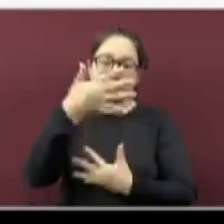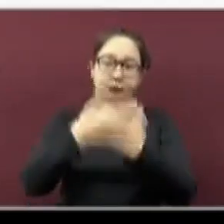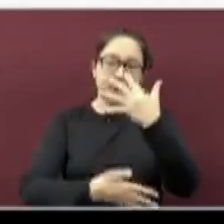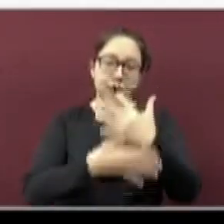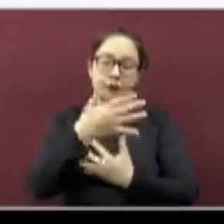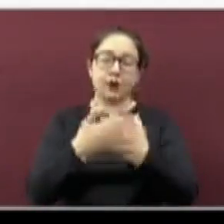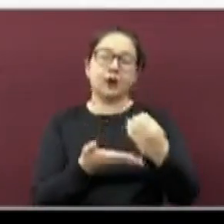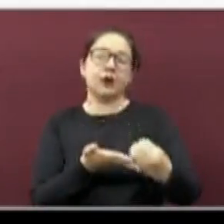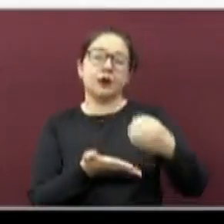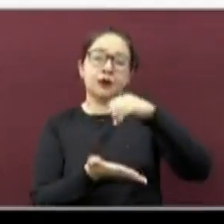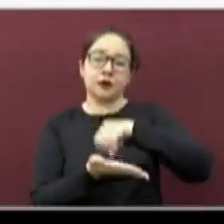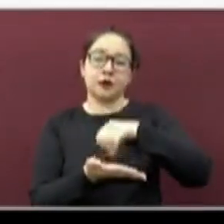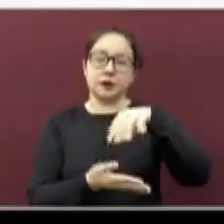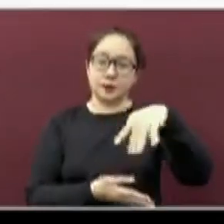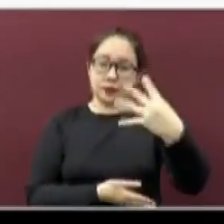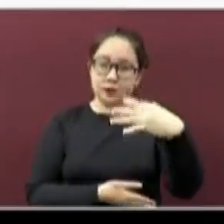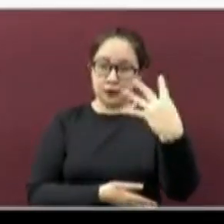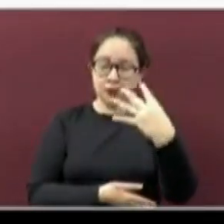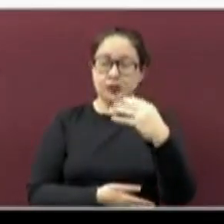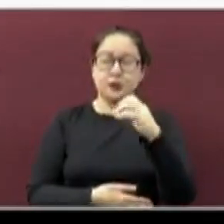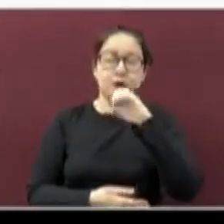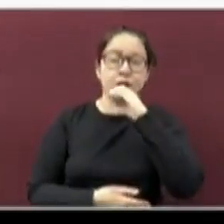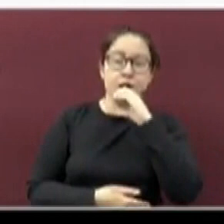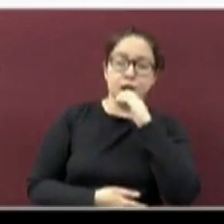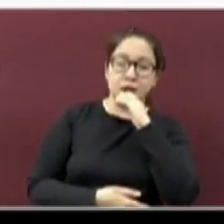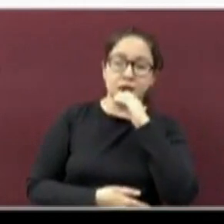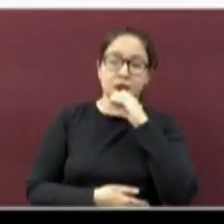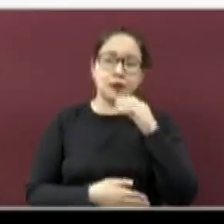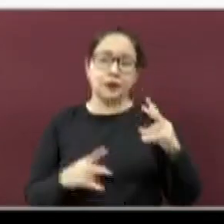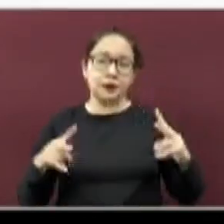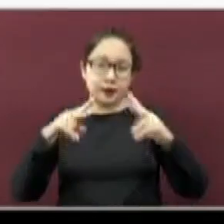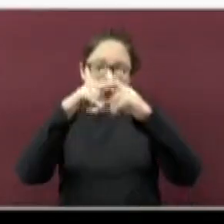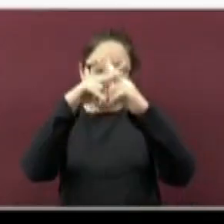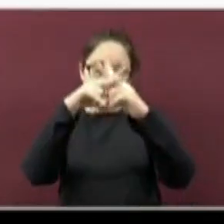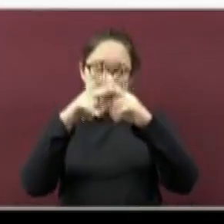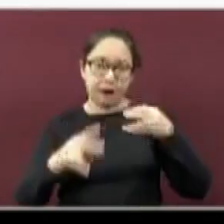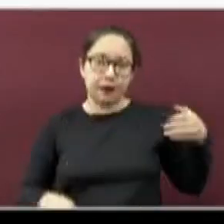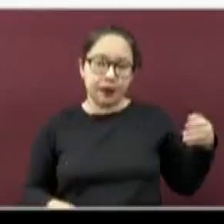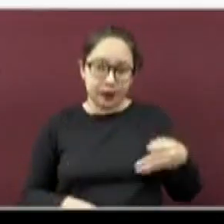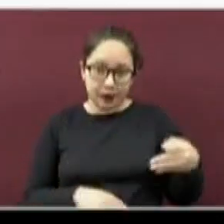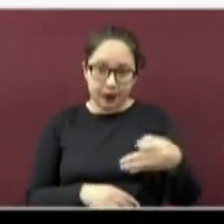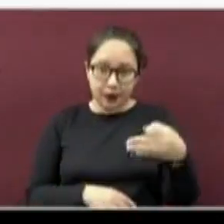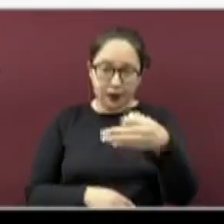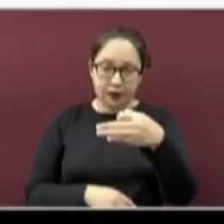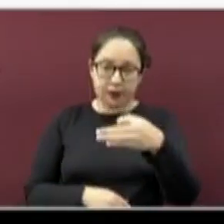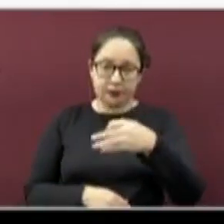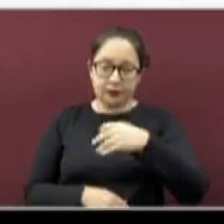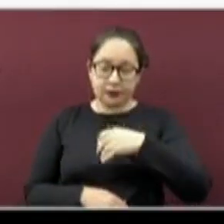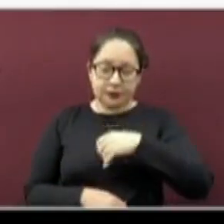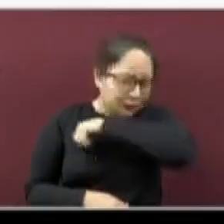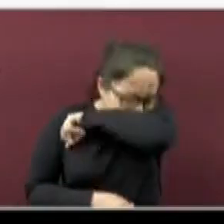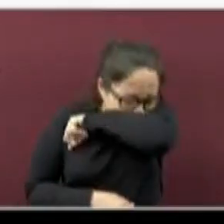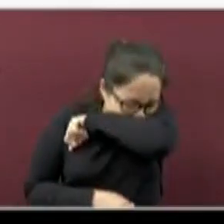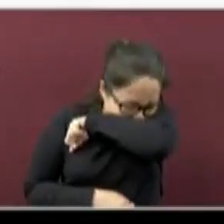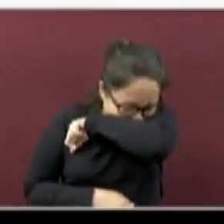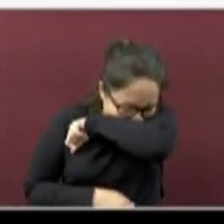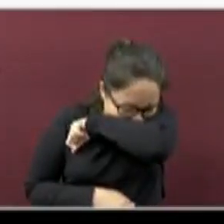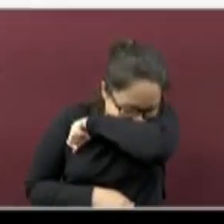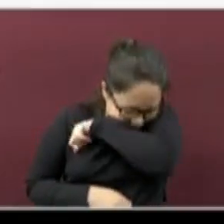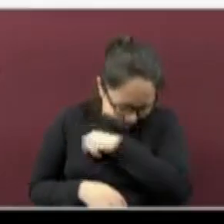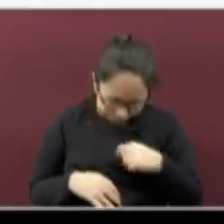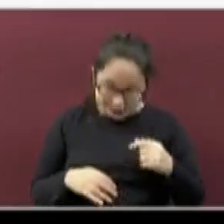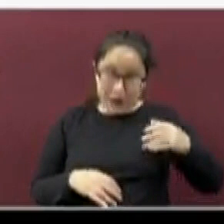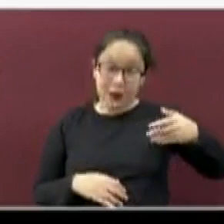14. Así también otros como Córdoba, Poza Rica, Fortín, Minatitlán,